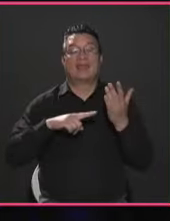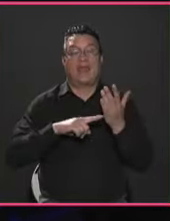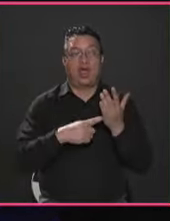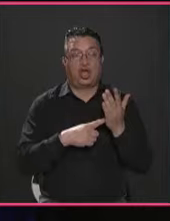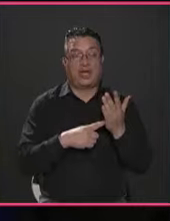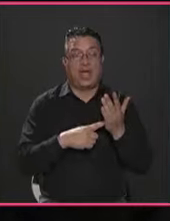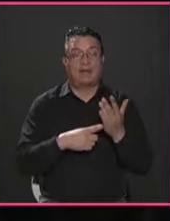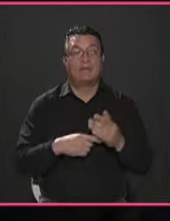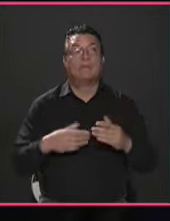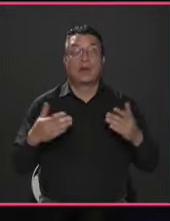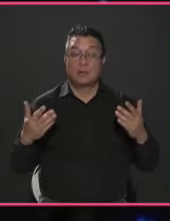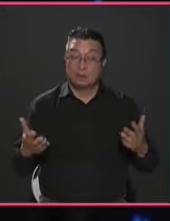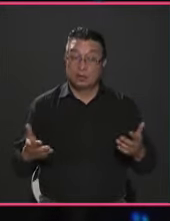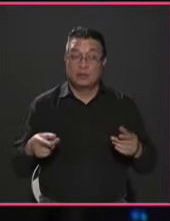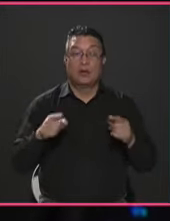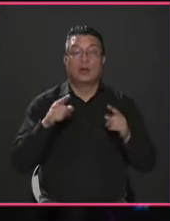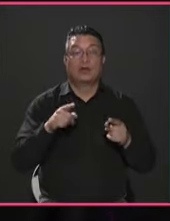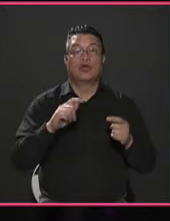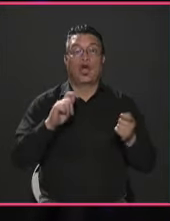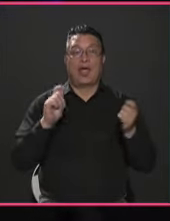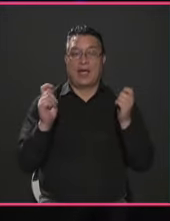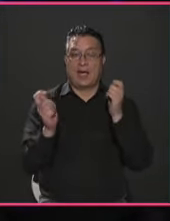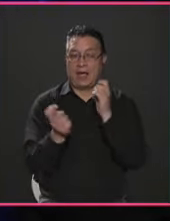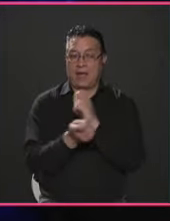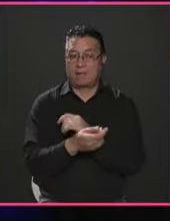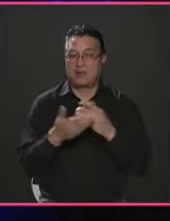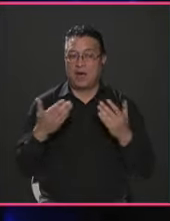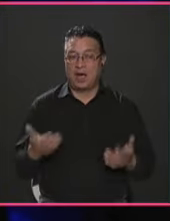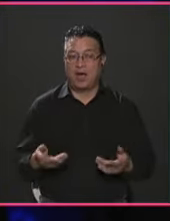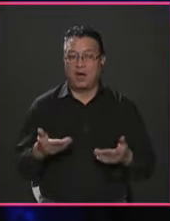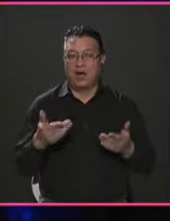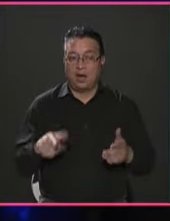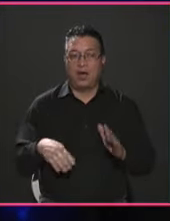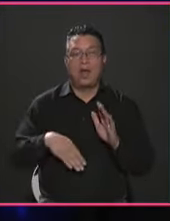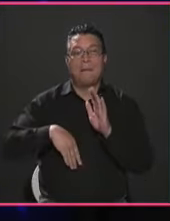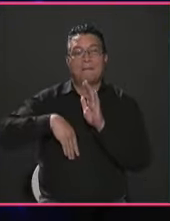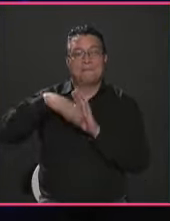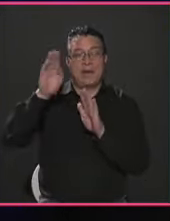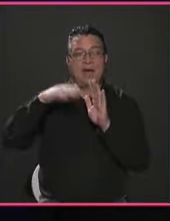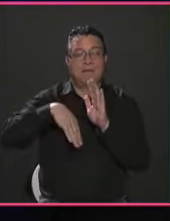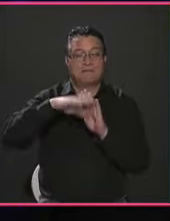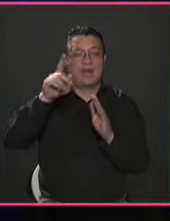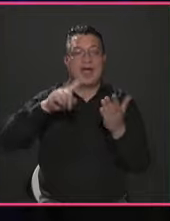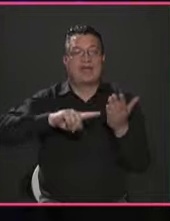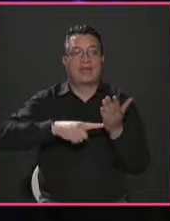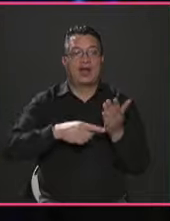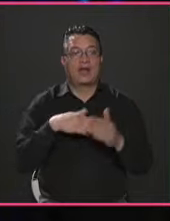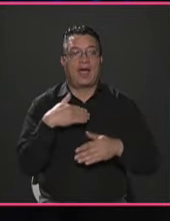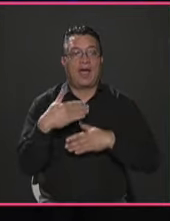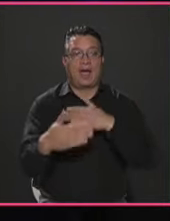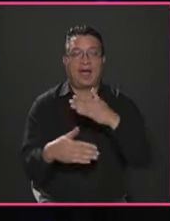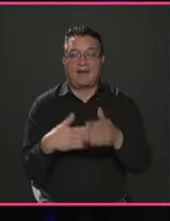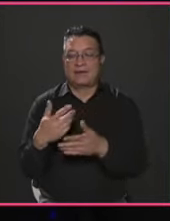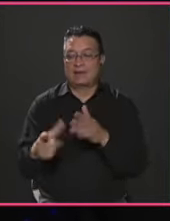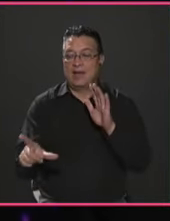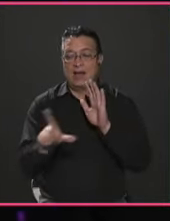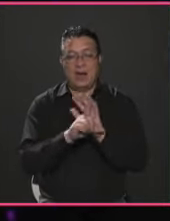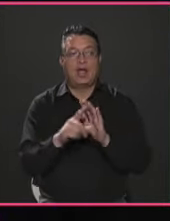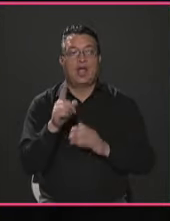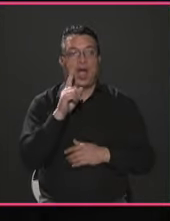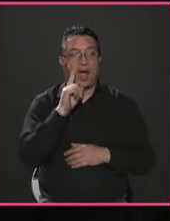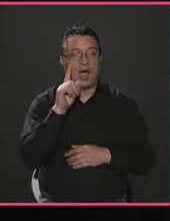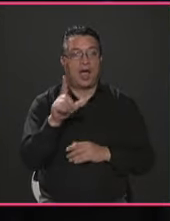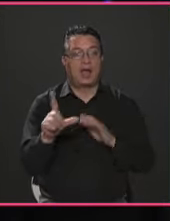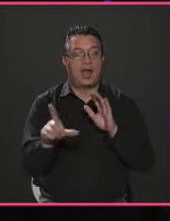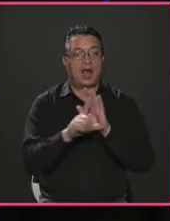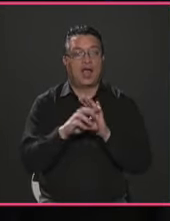tecnología bueno esto ha ido cambiando y hoy día tenemos más eh tecnología ha ido avanzando la ley existe lo que se llama la